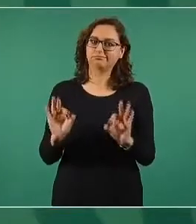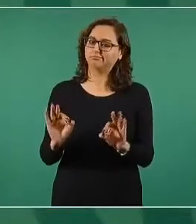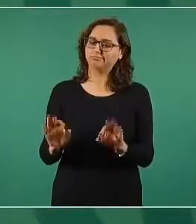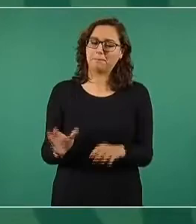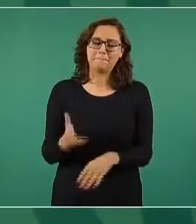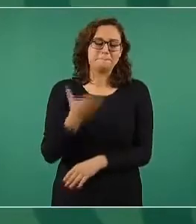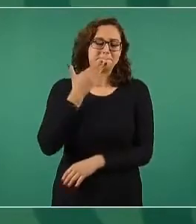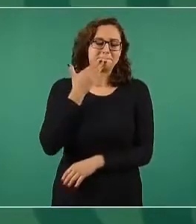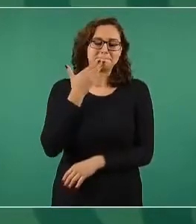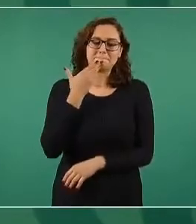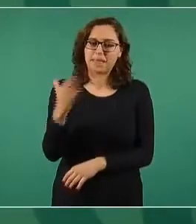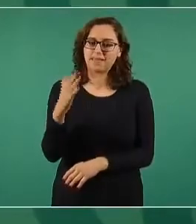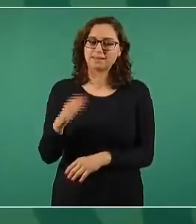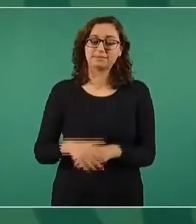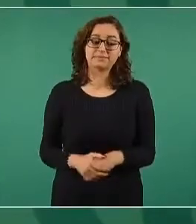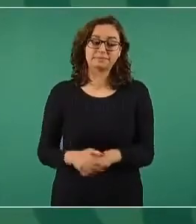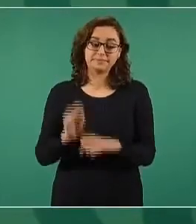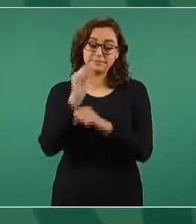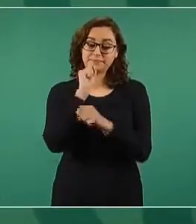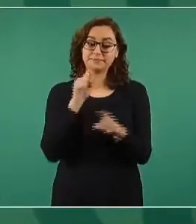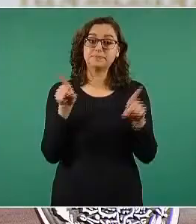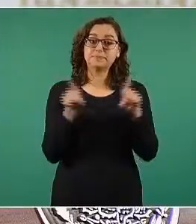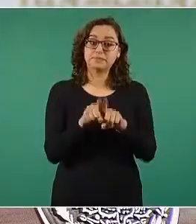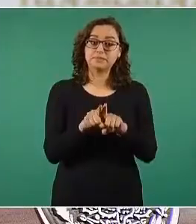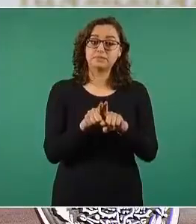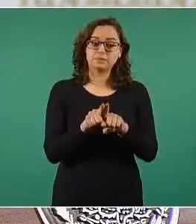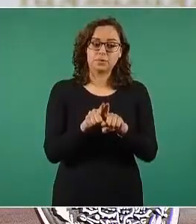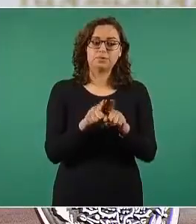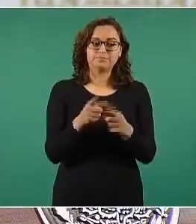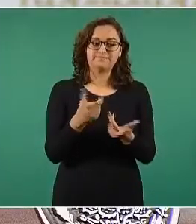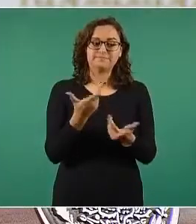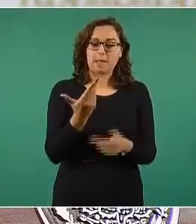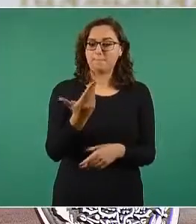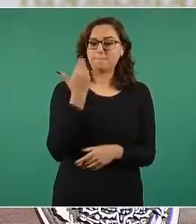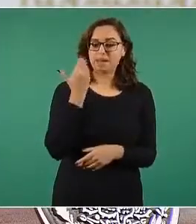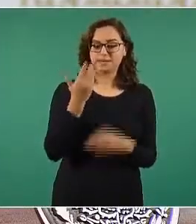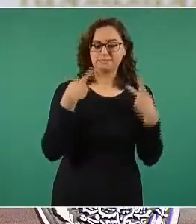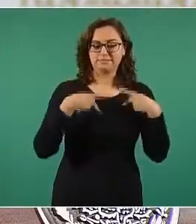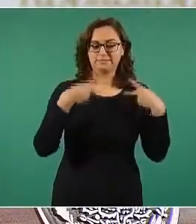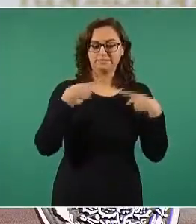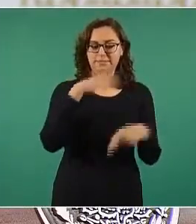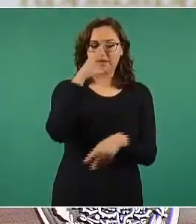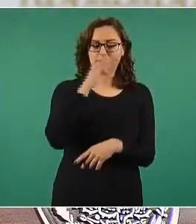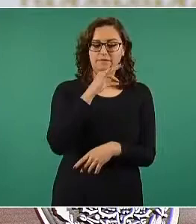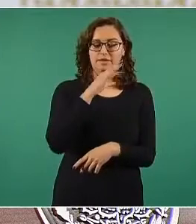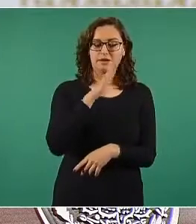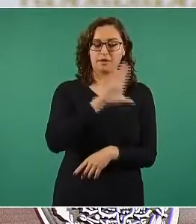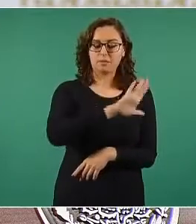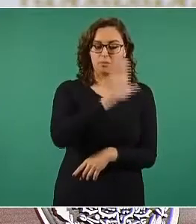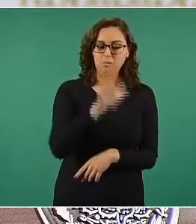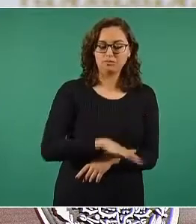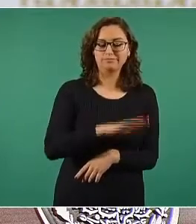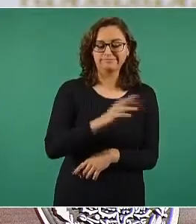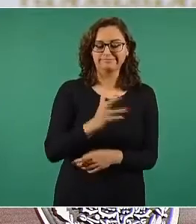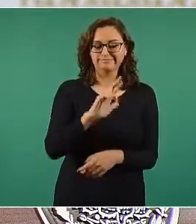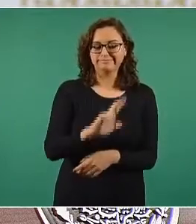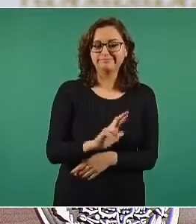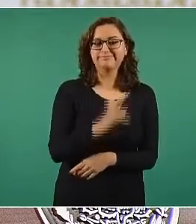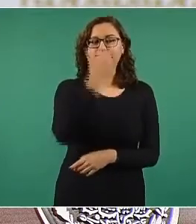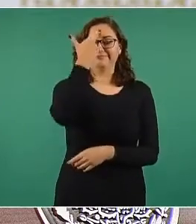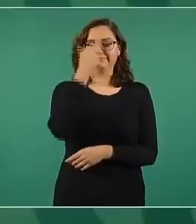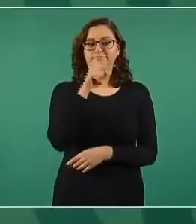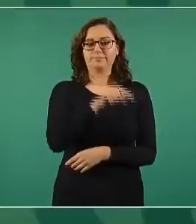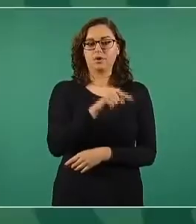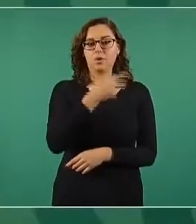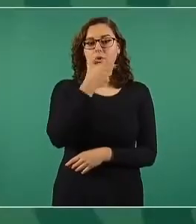como lo era quien acaba de fallecer, y aprovecho para recordarlo, Enrique González Pedrero, mi